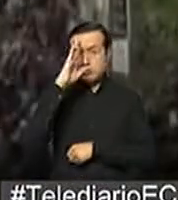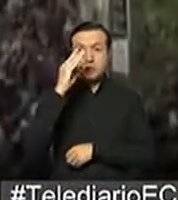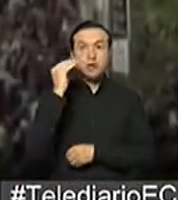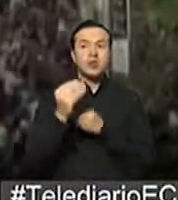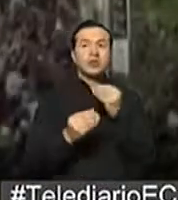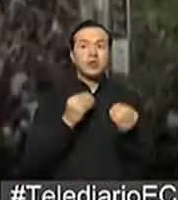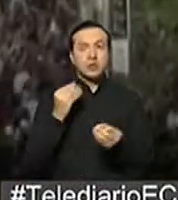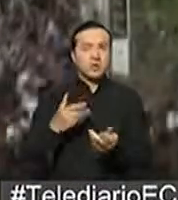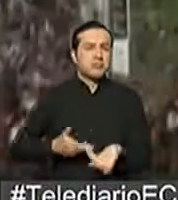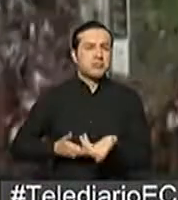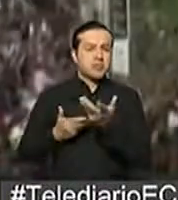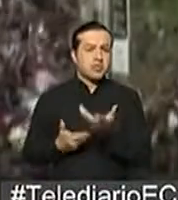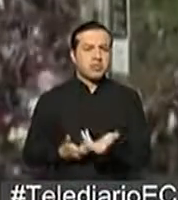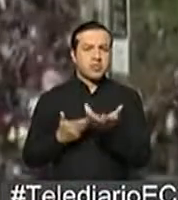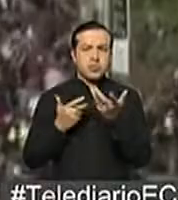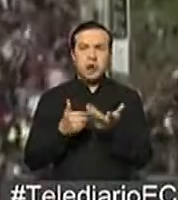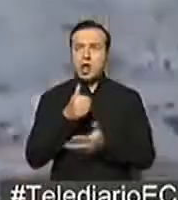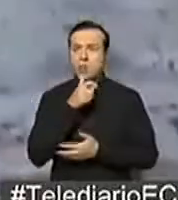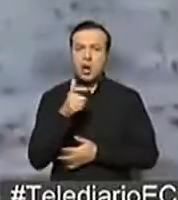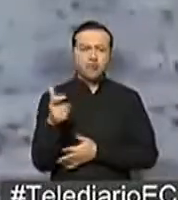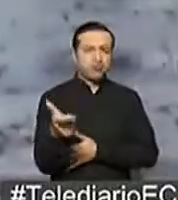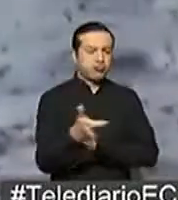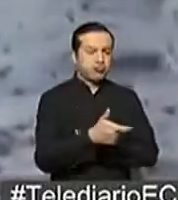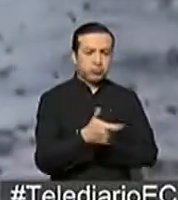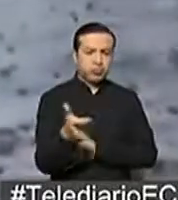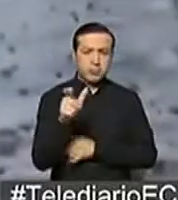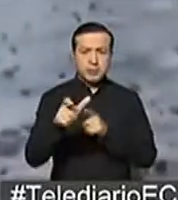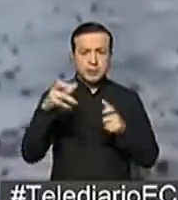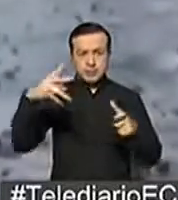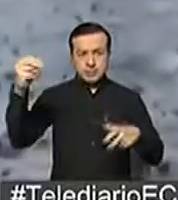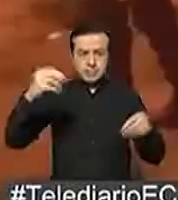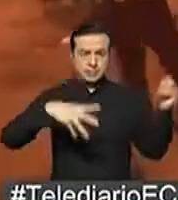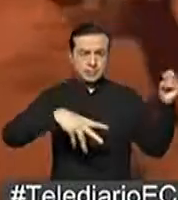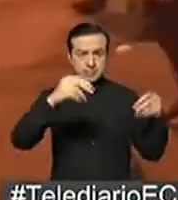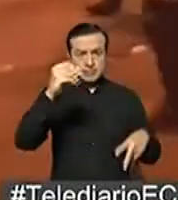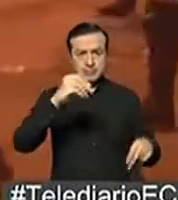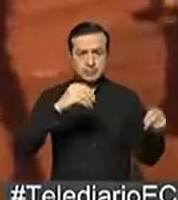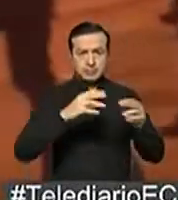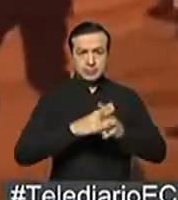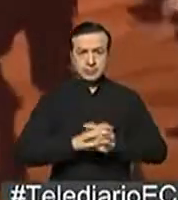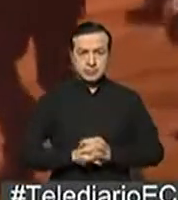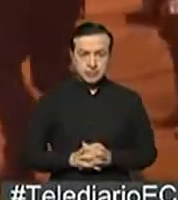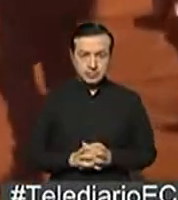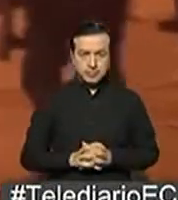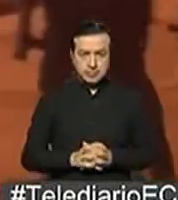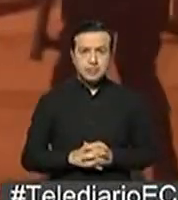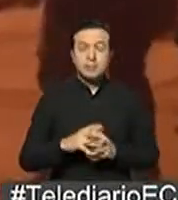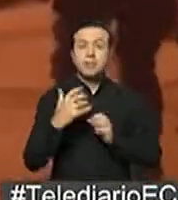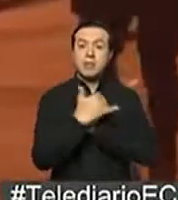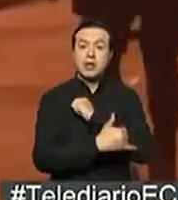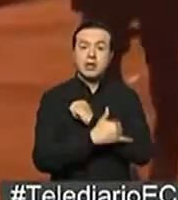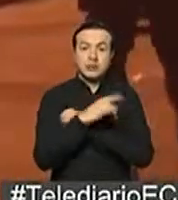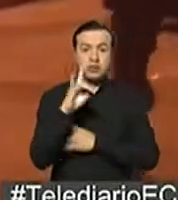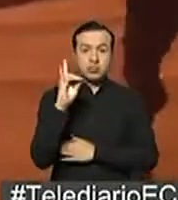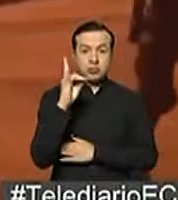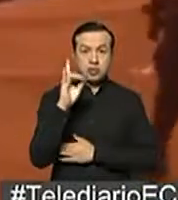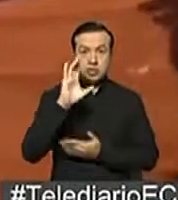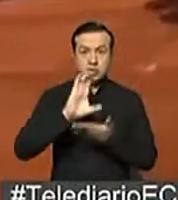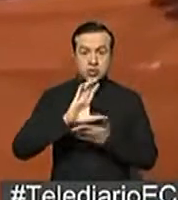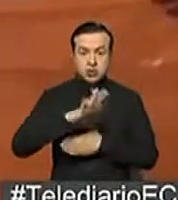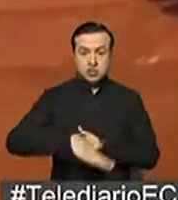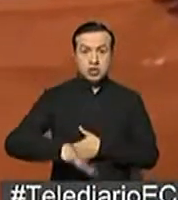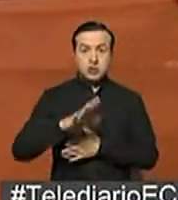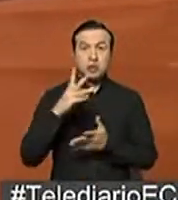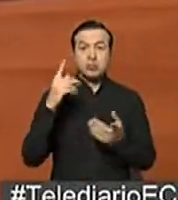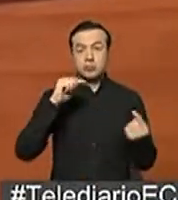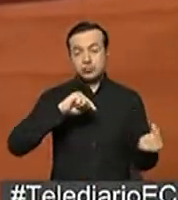utilizó gas lacrimógeno y cañones de agua para dispersar a los manifestantes. Mientras, en Bolivia, el centro de La Paz